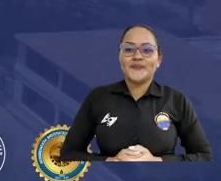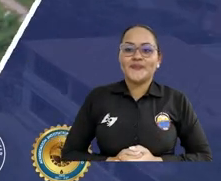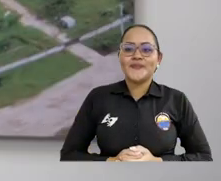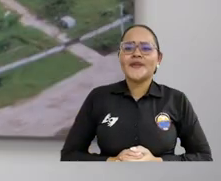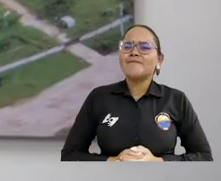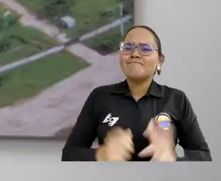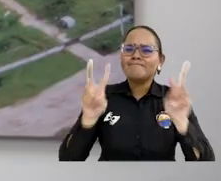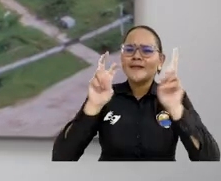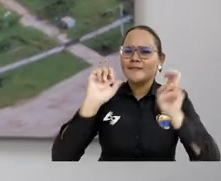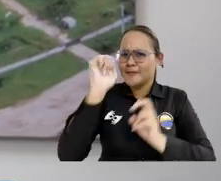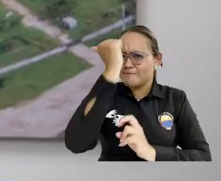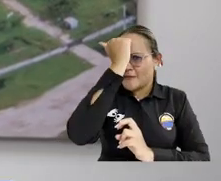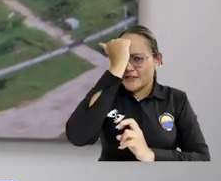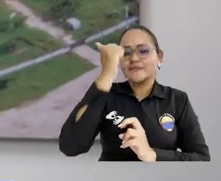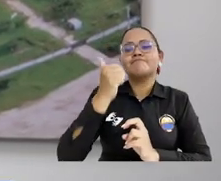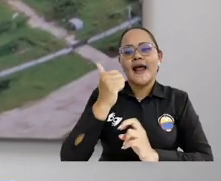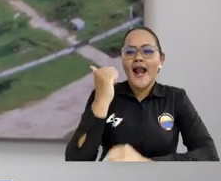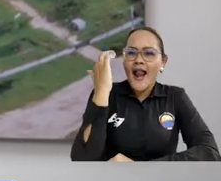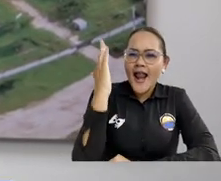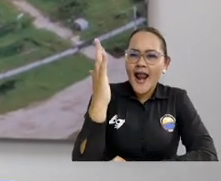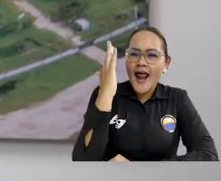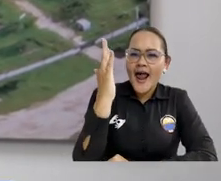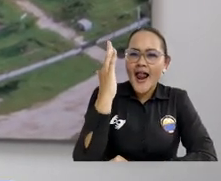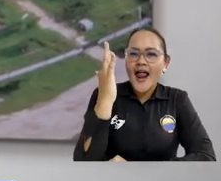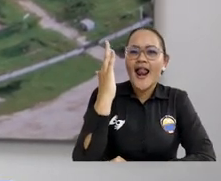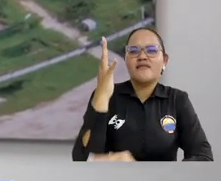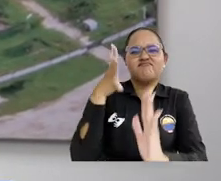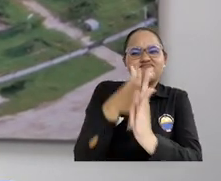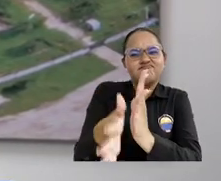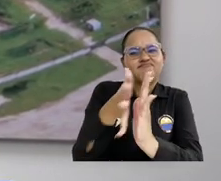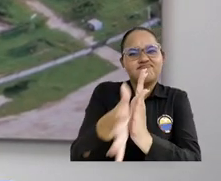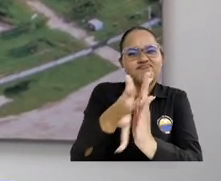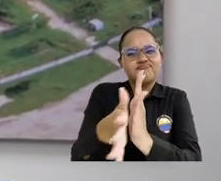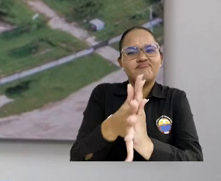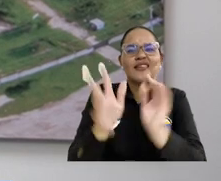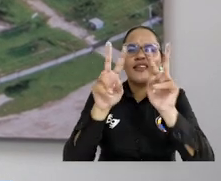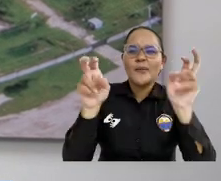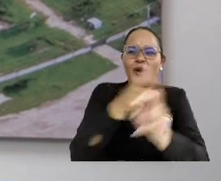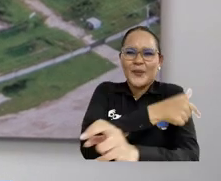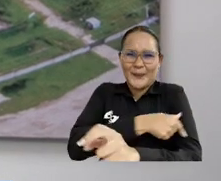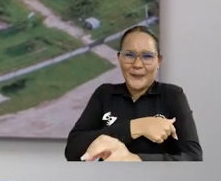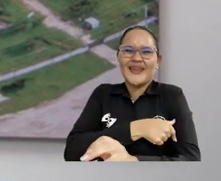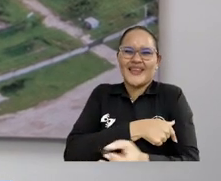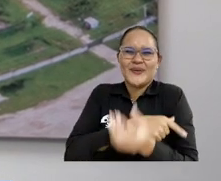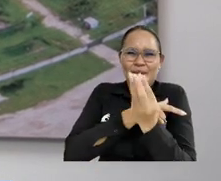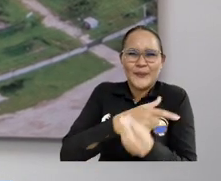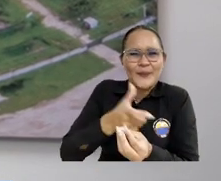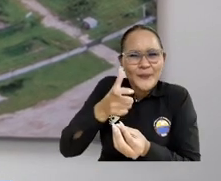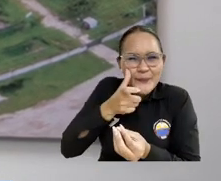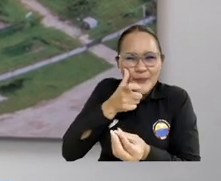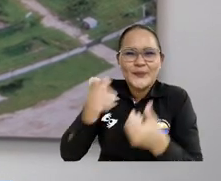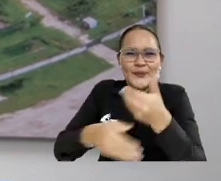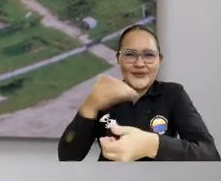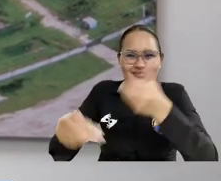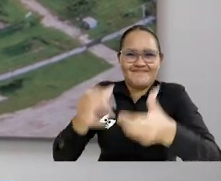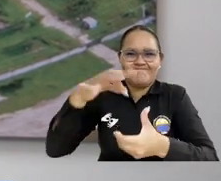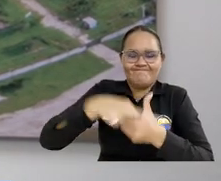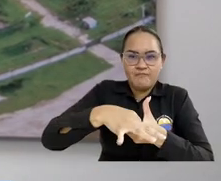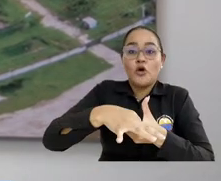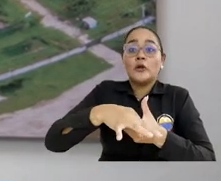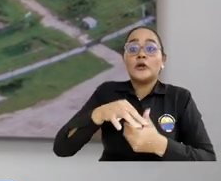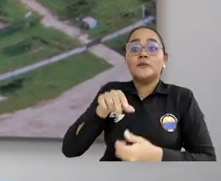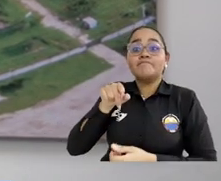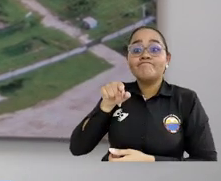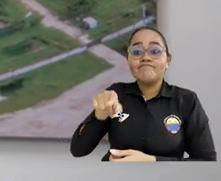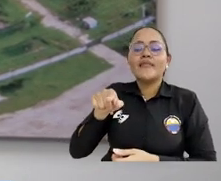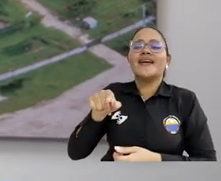2024-2028. Tuvimos como tema relevante una presentación de informe de todo lo que tiene que ver con el Comité de Garantías a través del presidente del mismo,